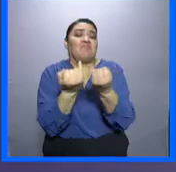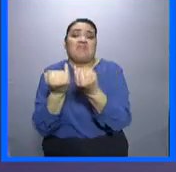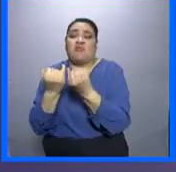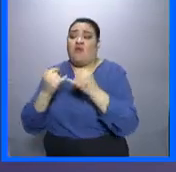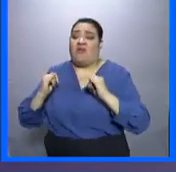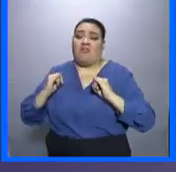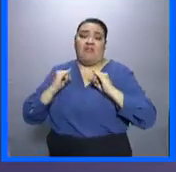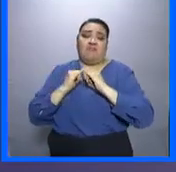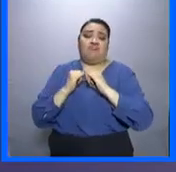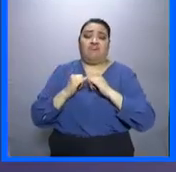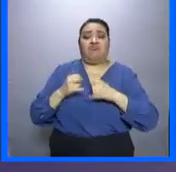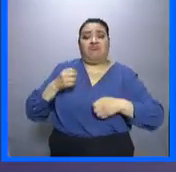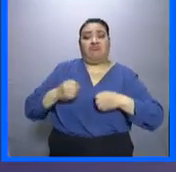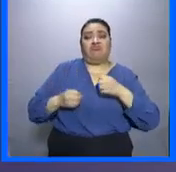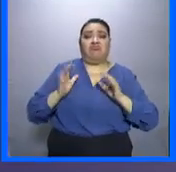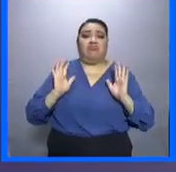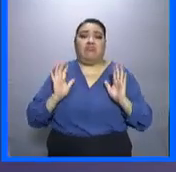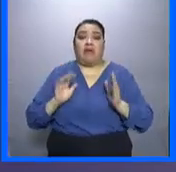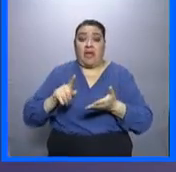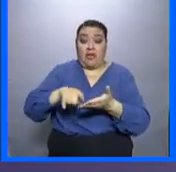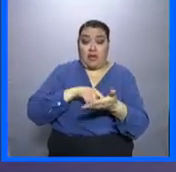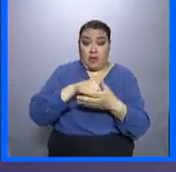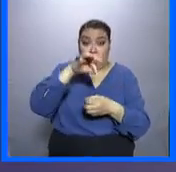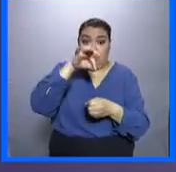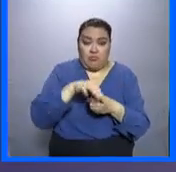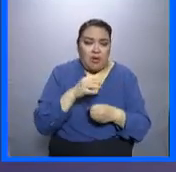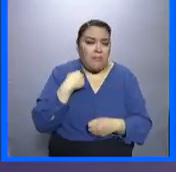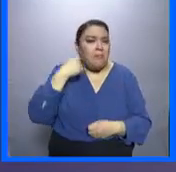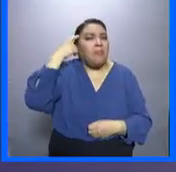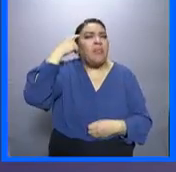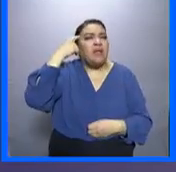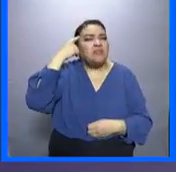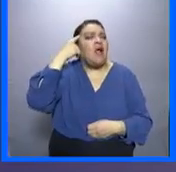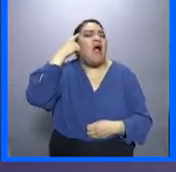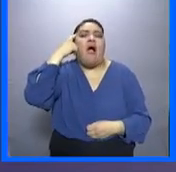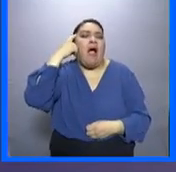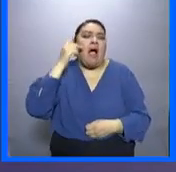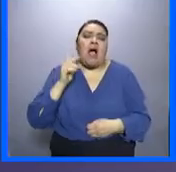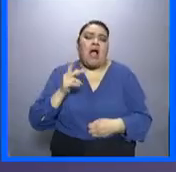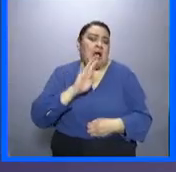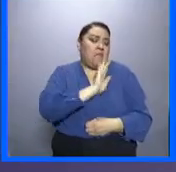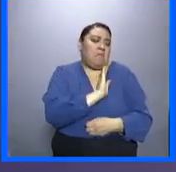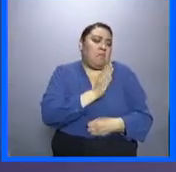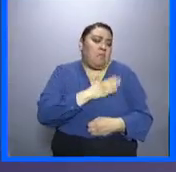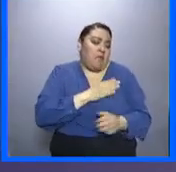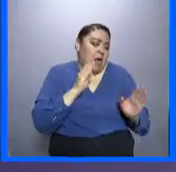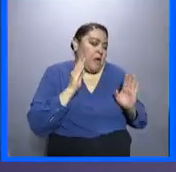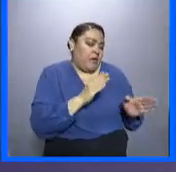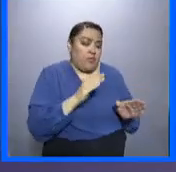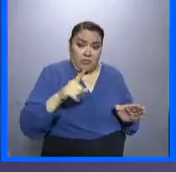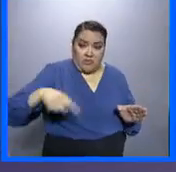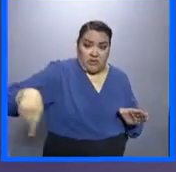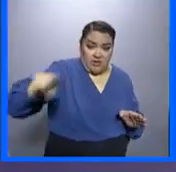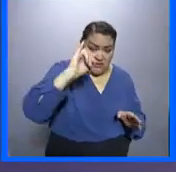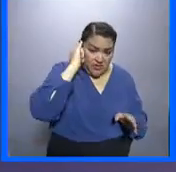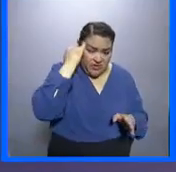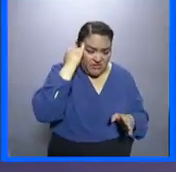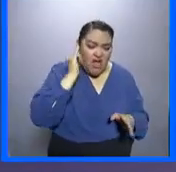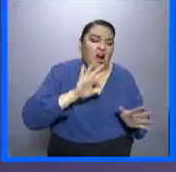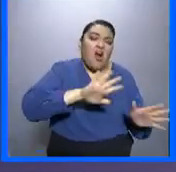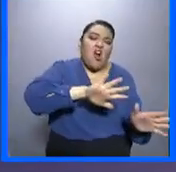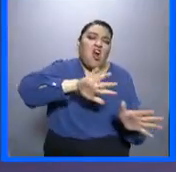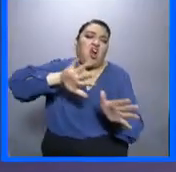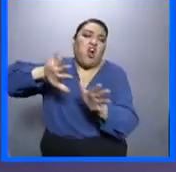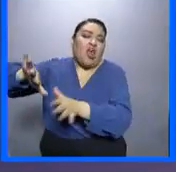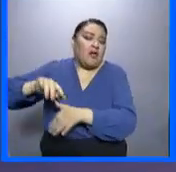institucional. La justicia y las elecciones se pensaban únicamente desde estos parámetros occidentales y dejamos fuera